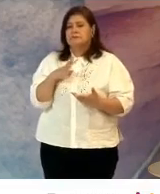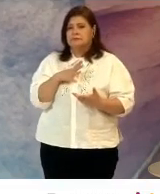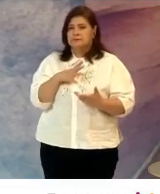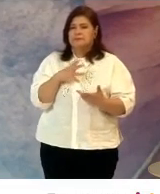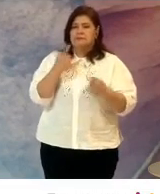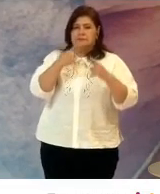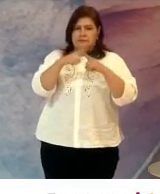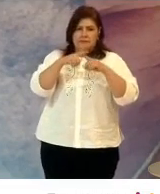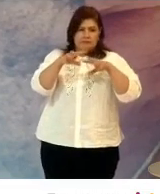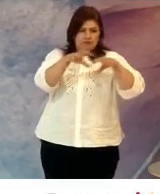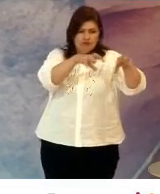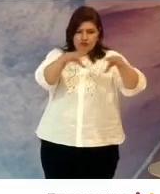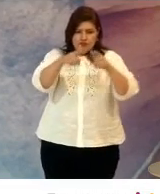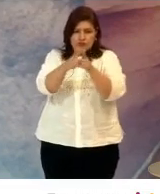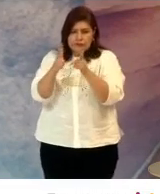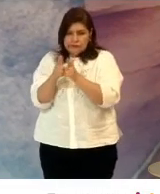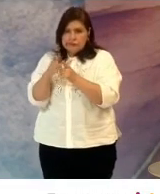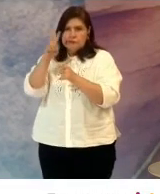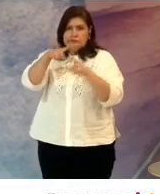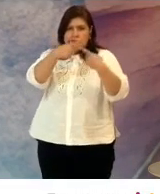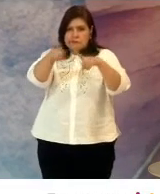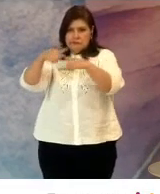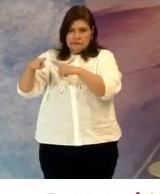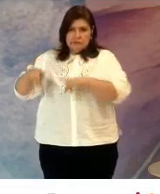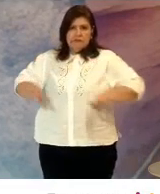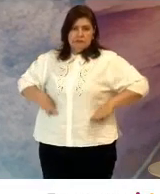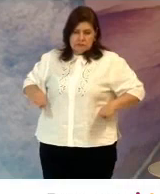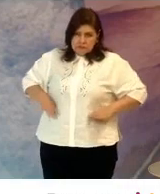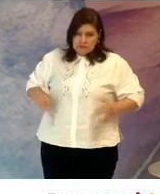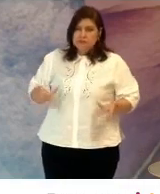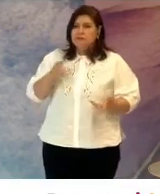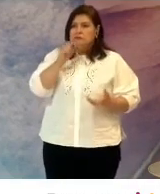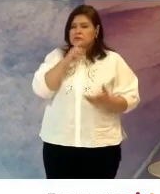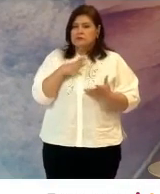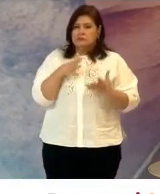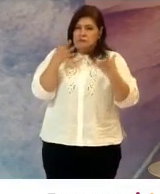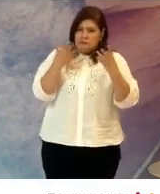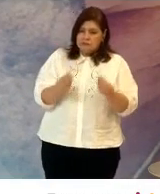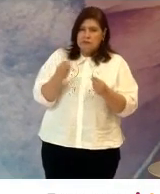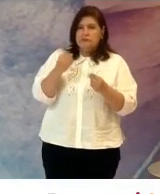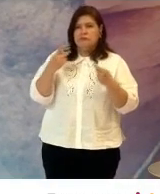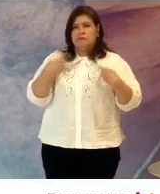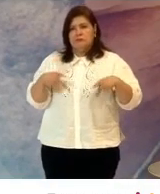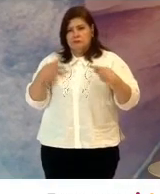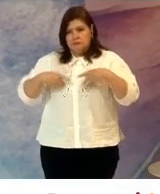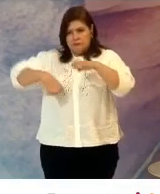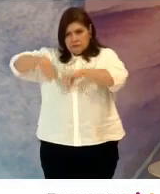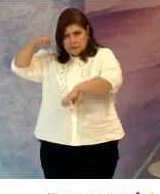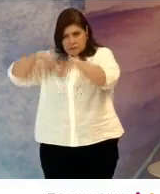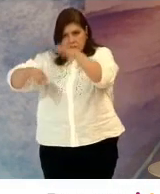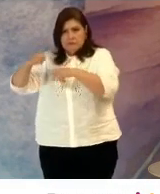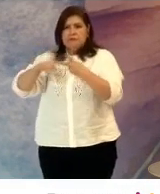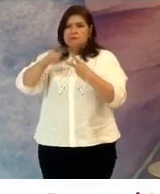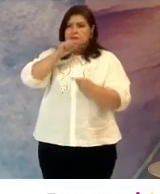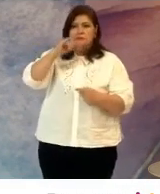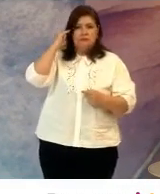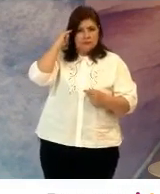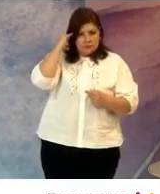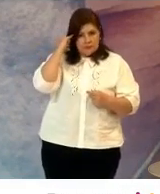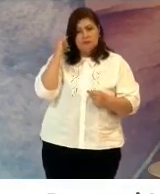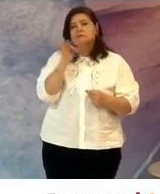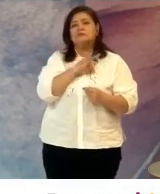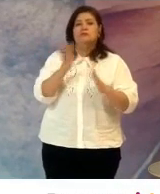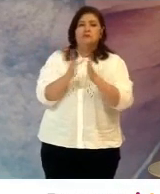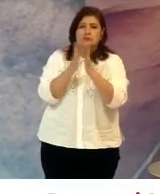gran diversidad, un gran número de personas mayores e indígenas que participaron y